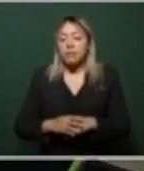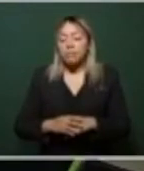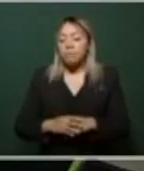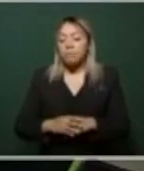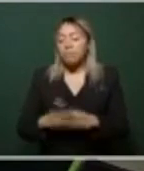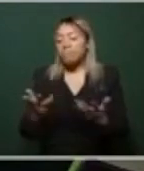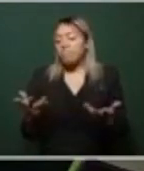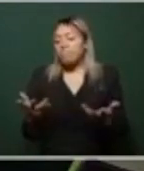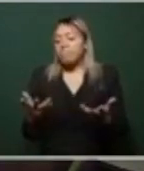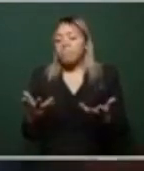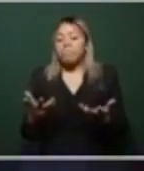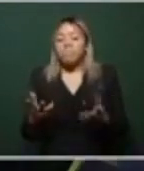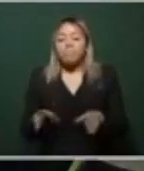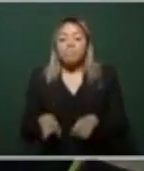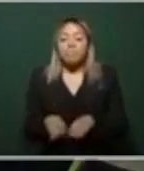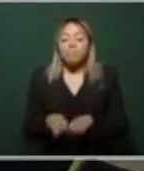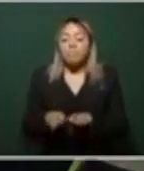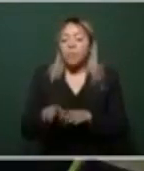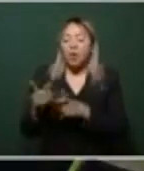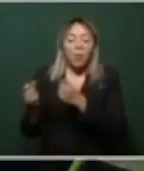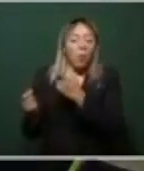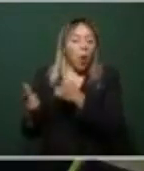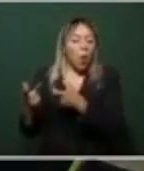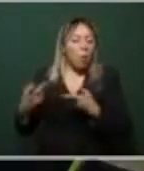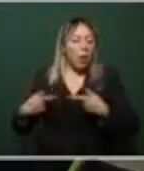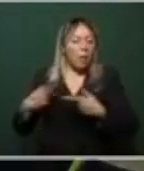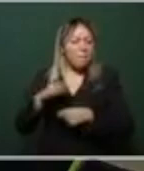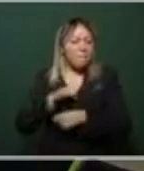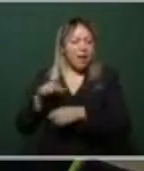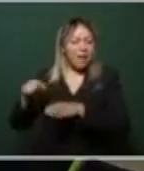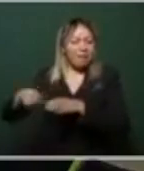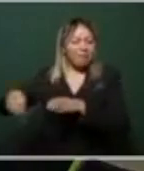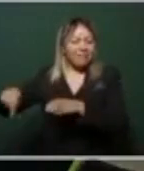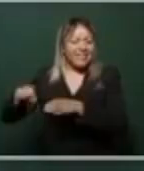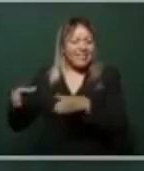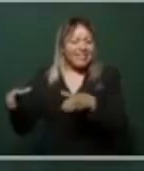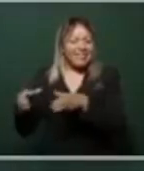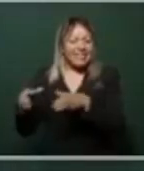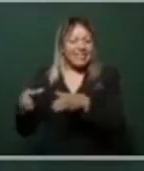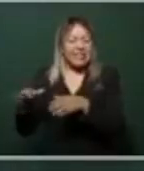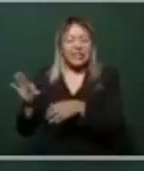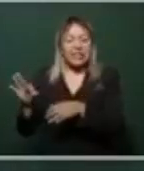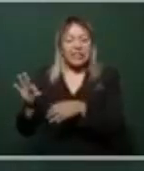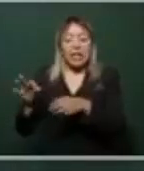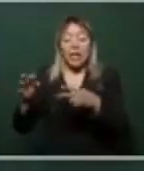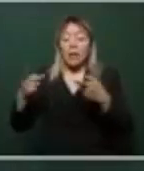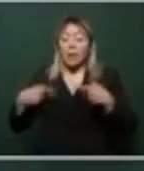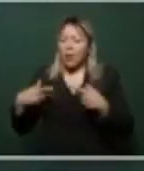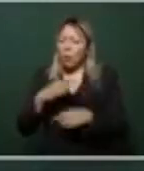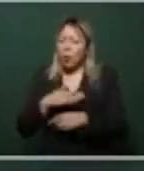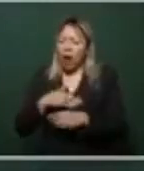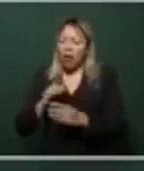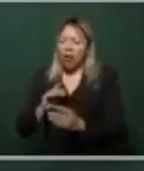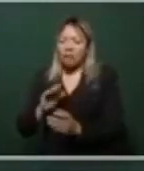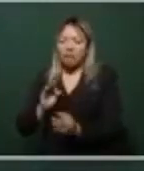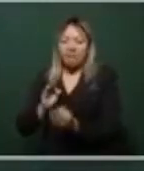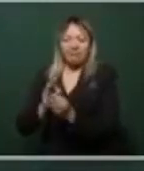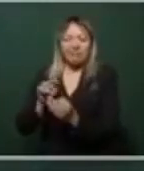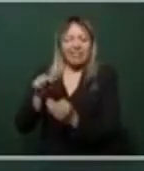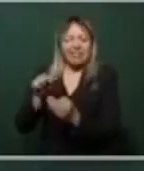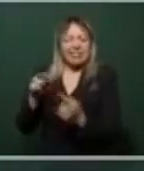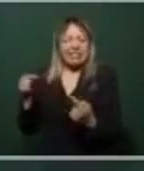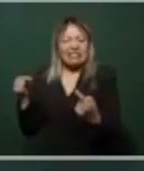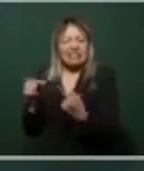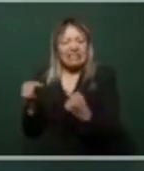promovidos por los delincuentes, los ponen por delante, se agrede